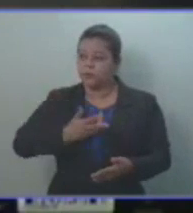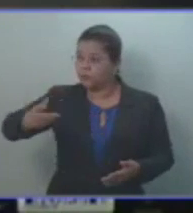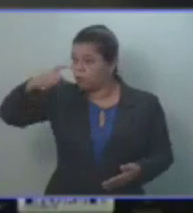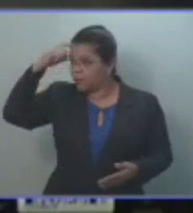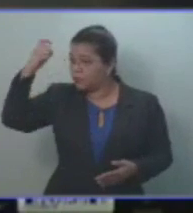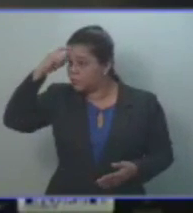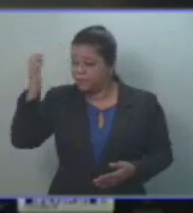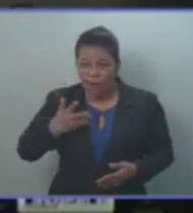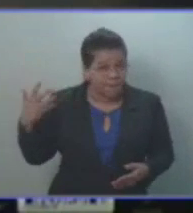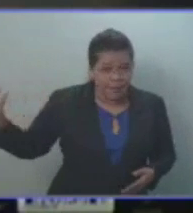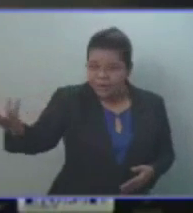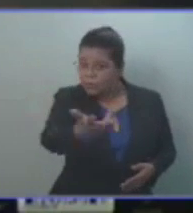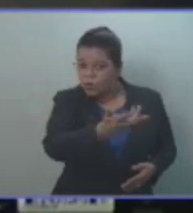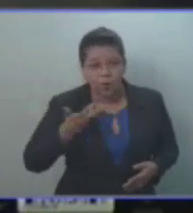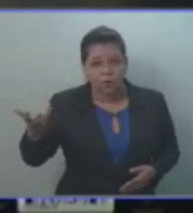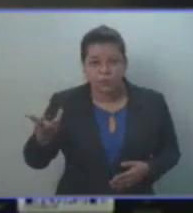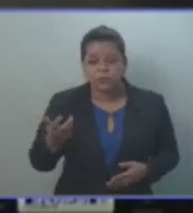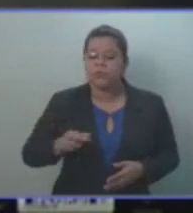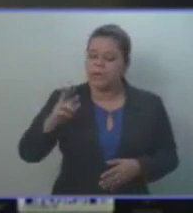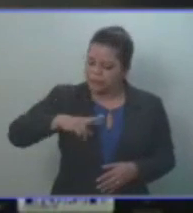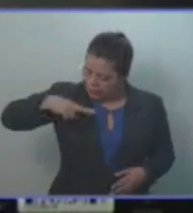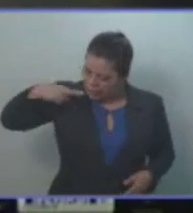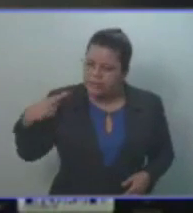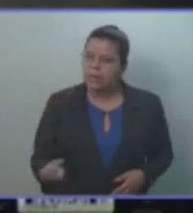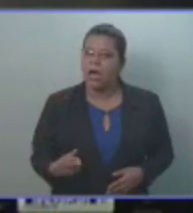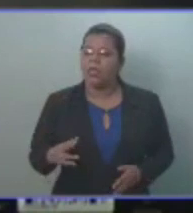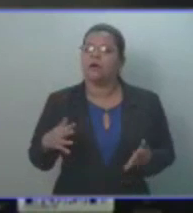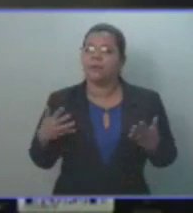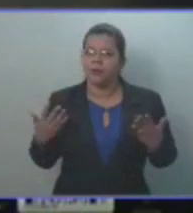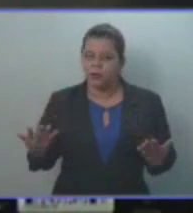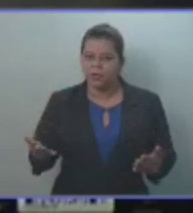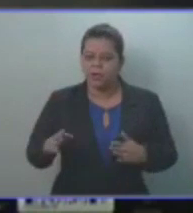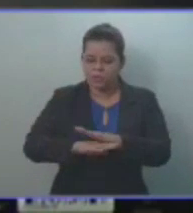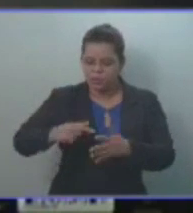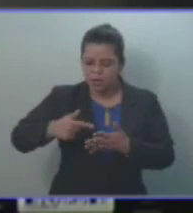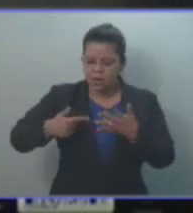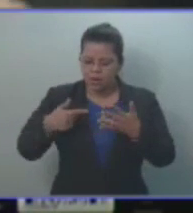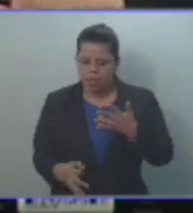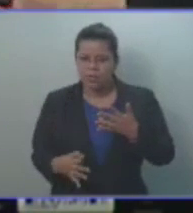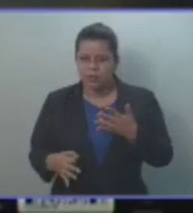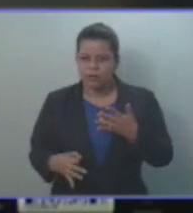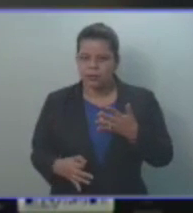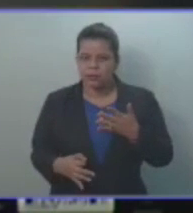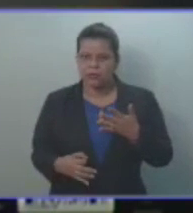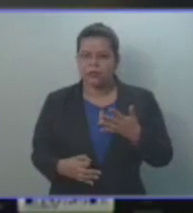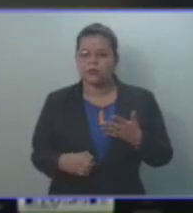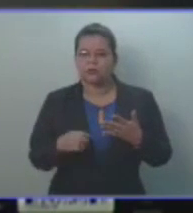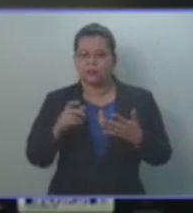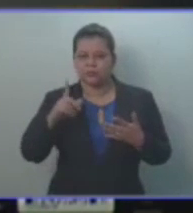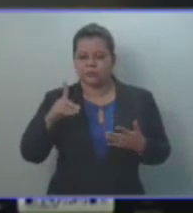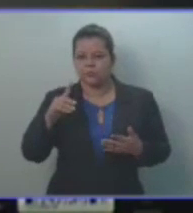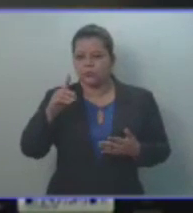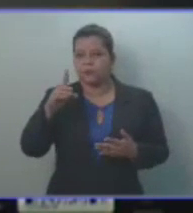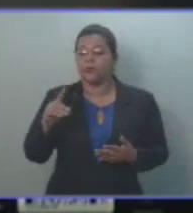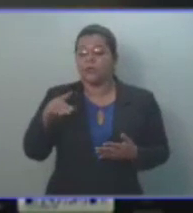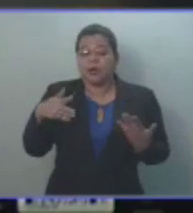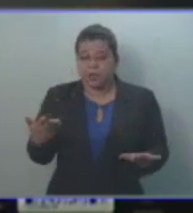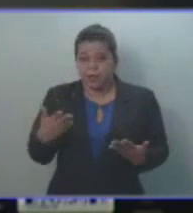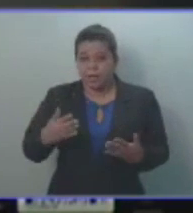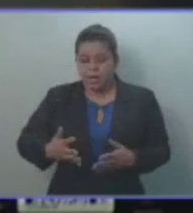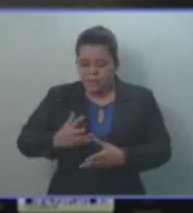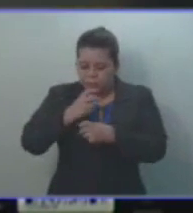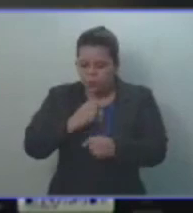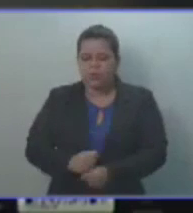para todos será una realidad basada en la ley, en la predictibilidad, en la